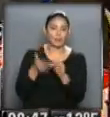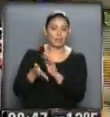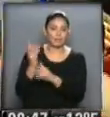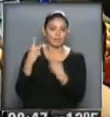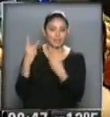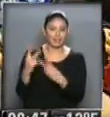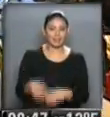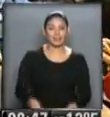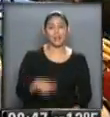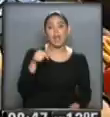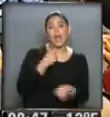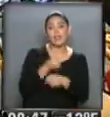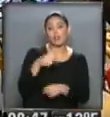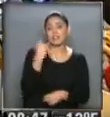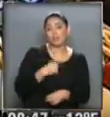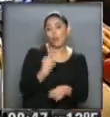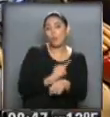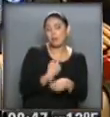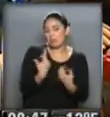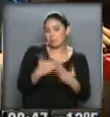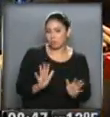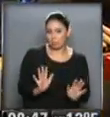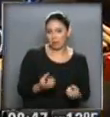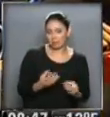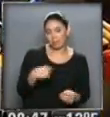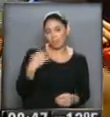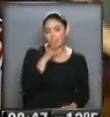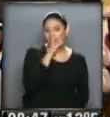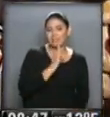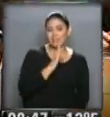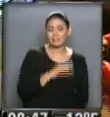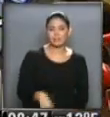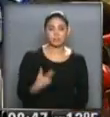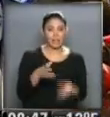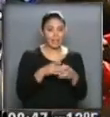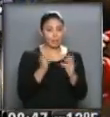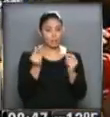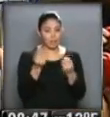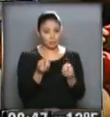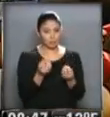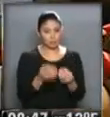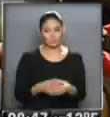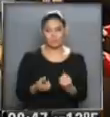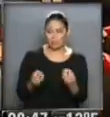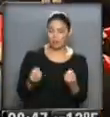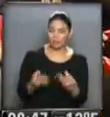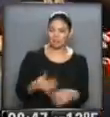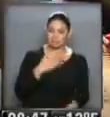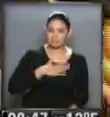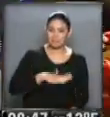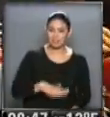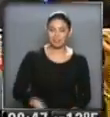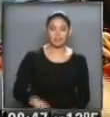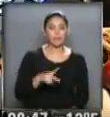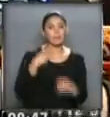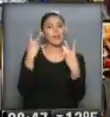salía su vuelo. Para ahora una hora, lo normal, está bien. Hay que tener paciencia. ¿Cómo está el equipo? Muy bien. Bueno. Tranquilo. ¿A